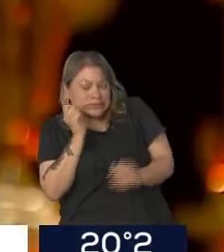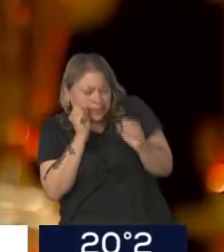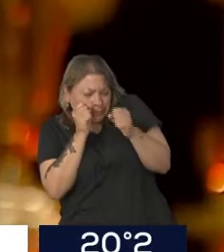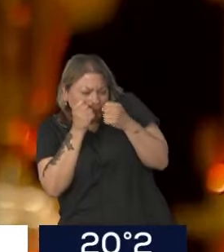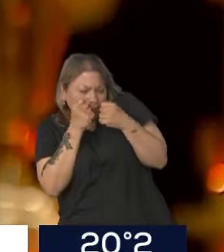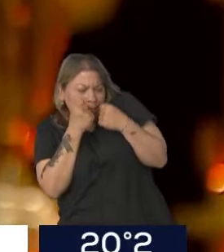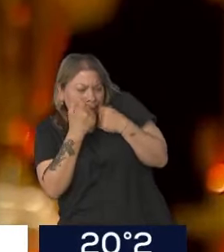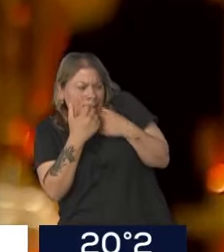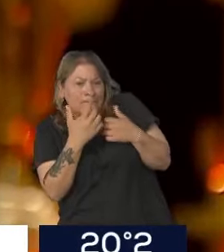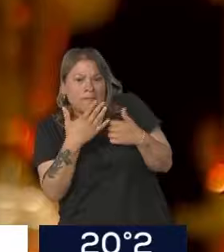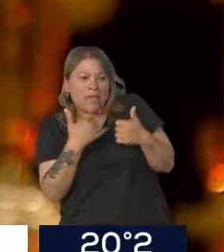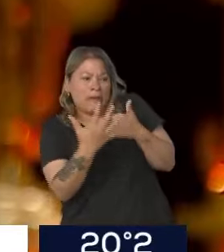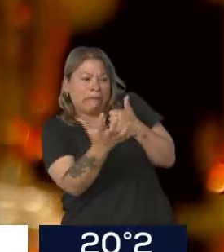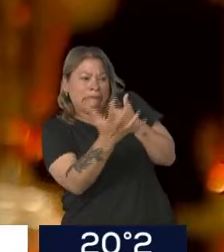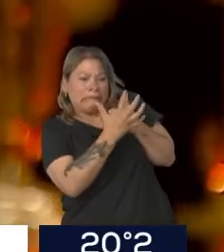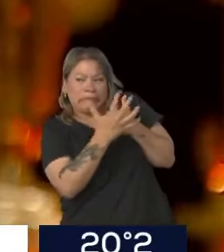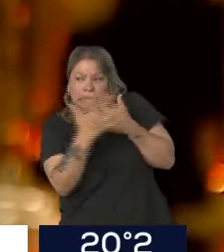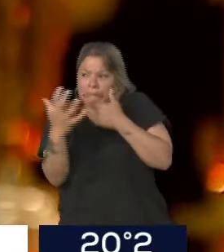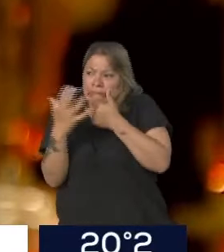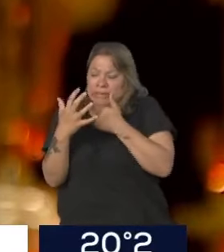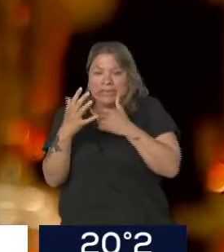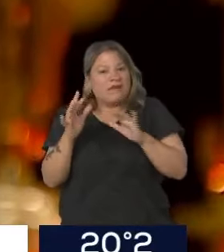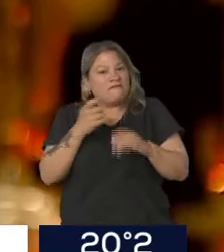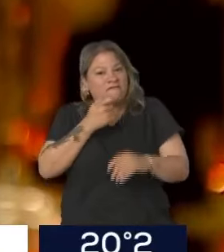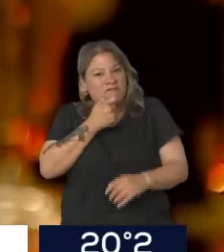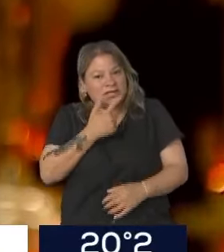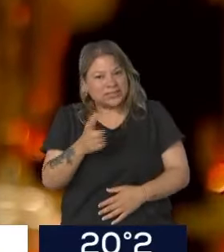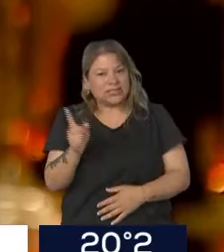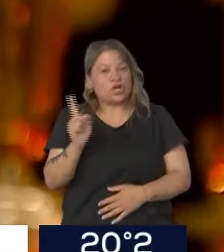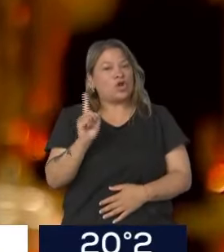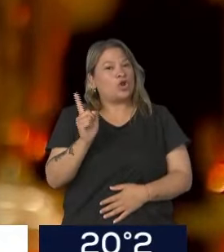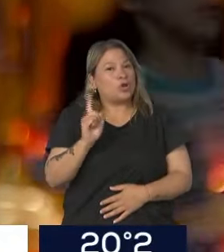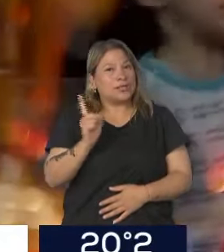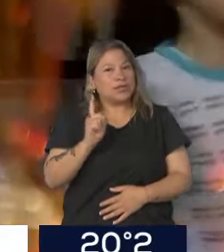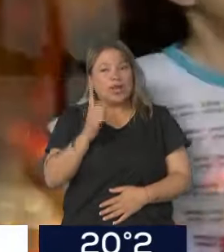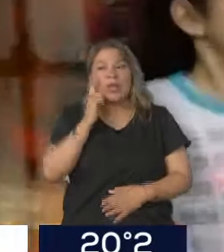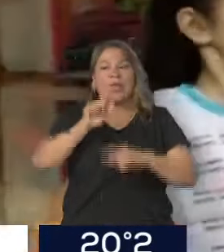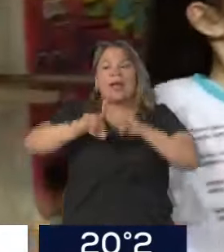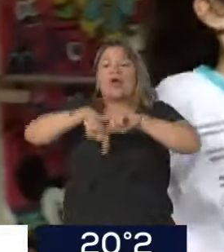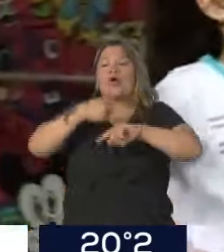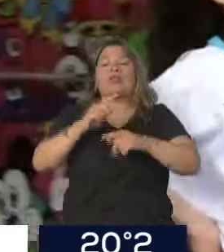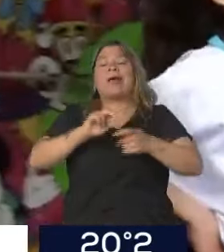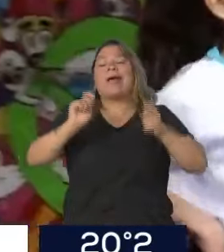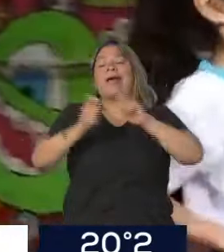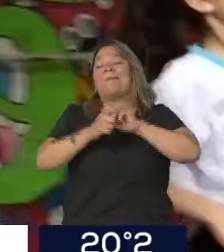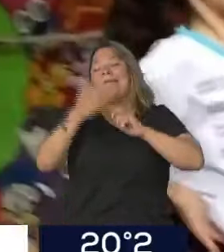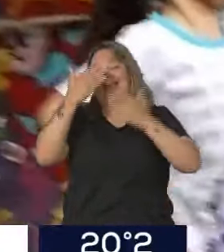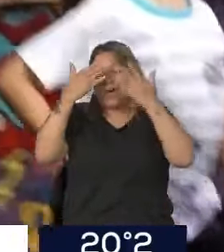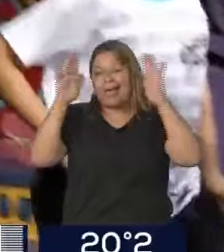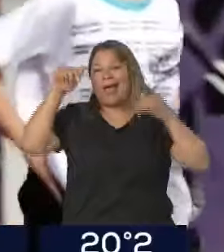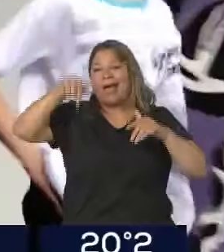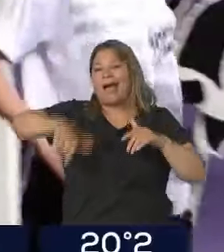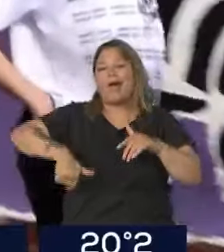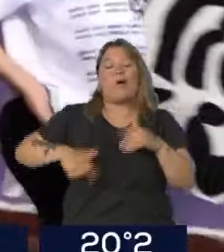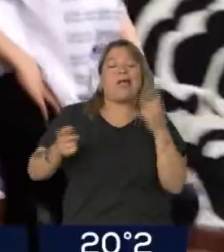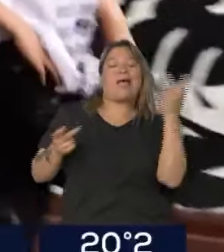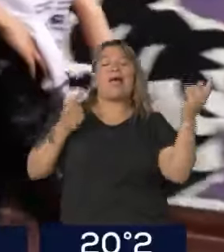la burla, porque te cuesta, no es fácil. O sea, no es que yo de un día para el otro dije, ay, bueno, ahora soy